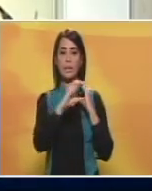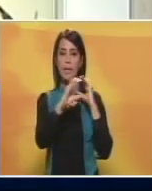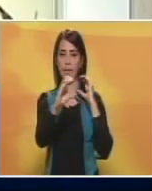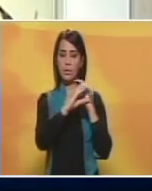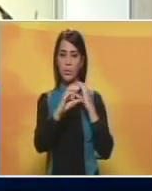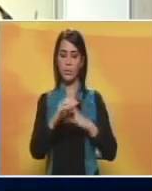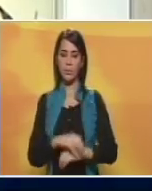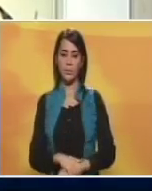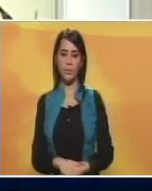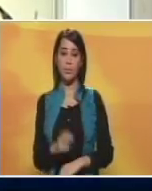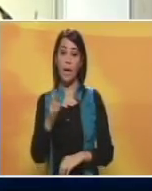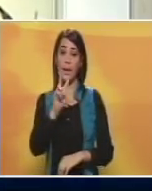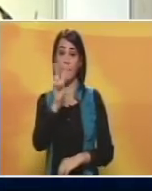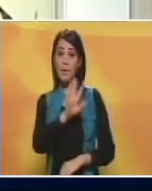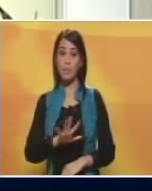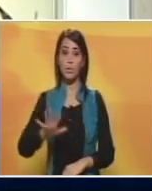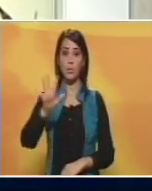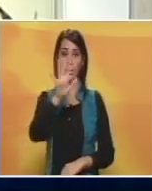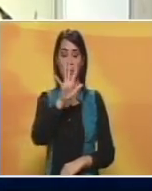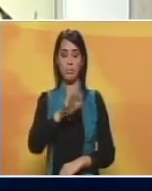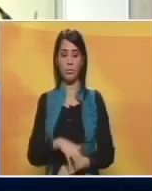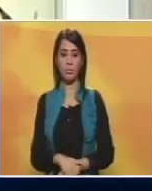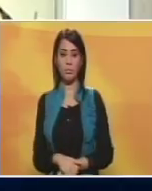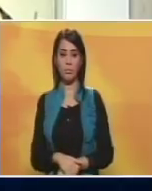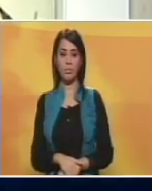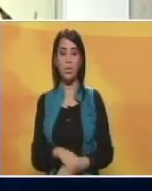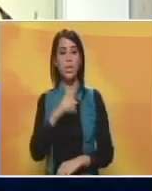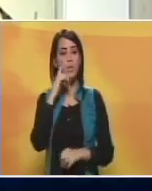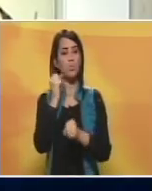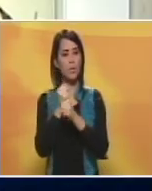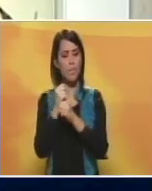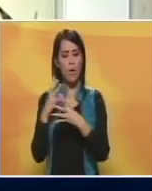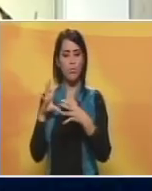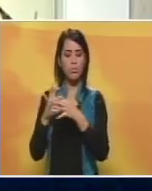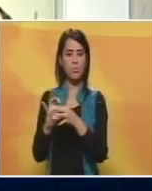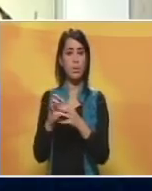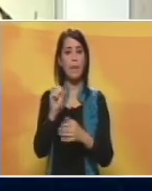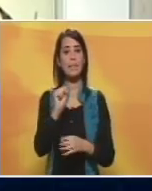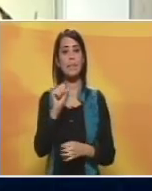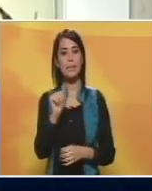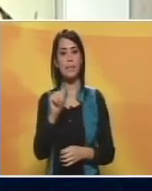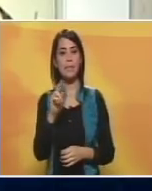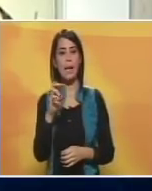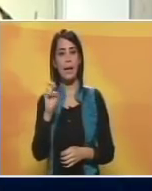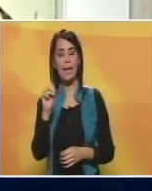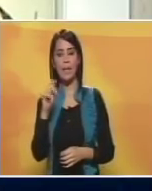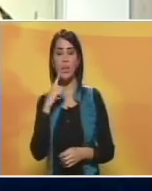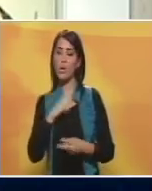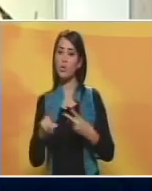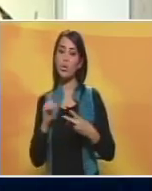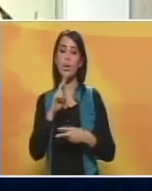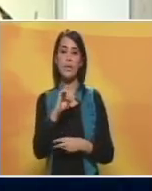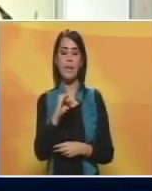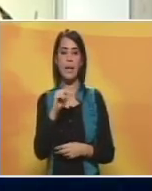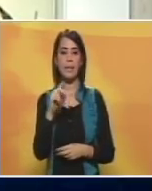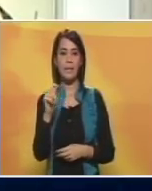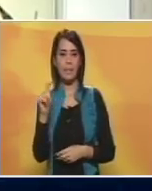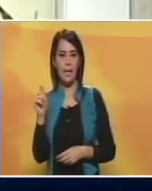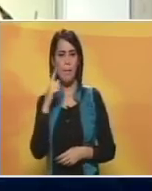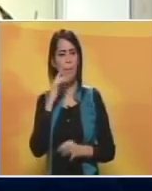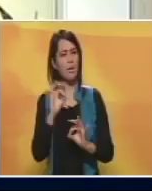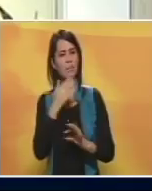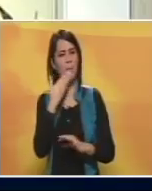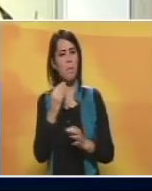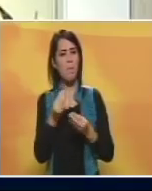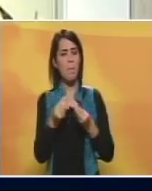Tránsito Terrestre a nivel nacional y será un operativo conjunto entre el SAREN y el INTT para regularizar